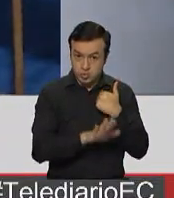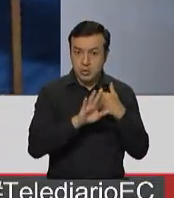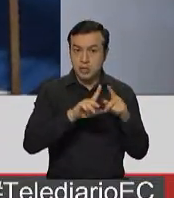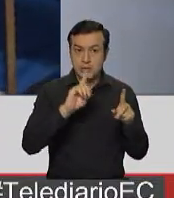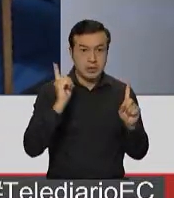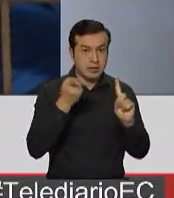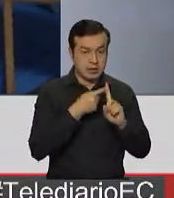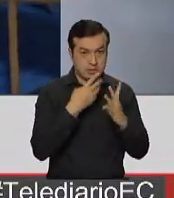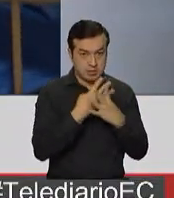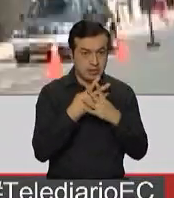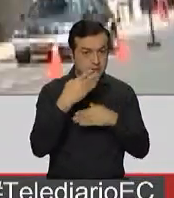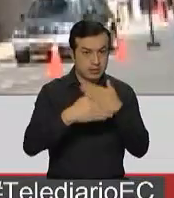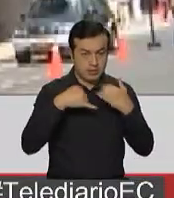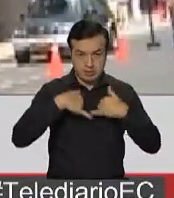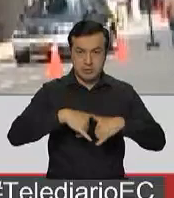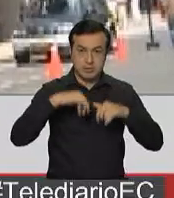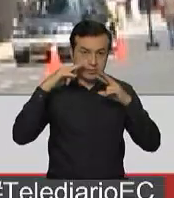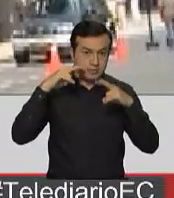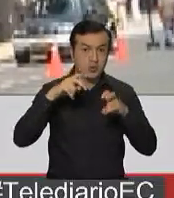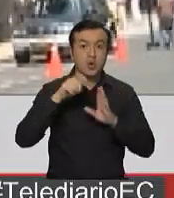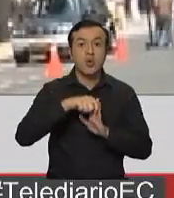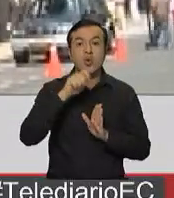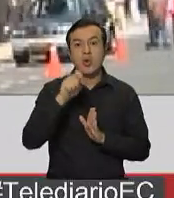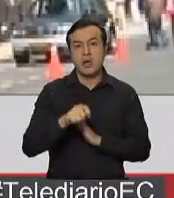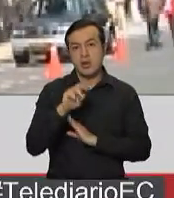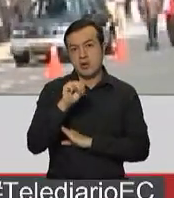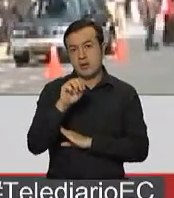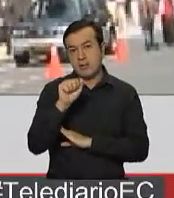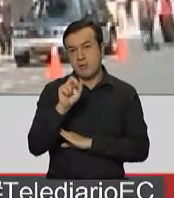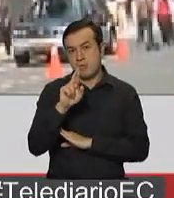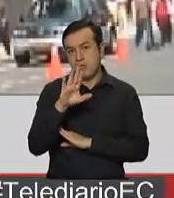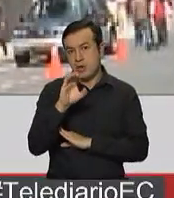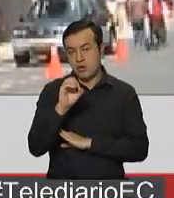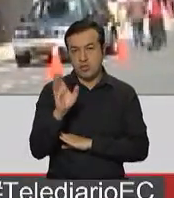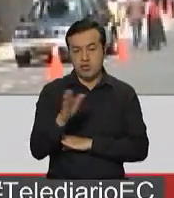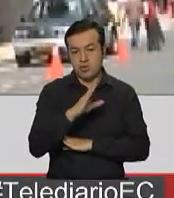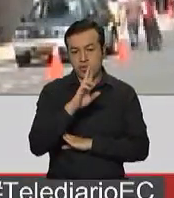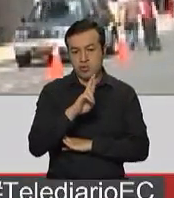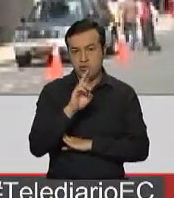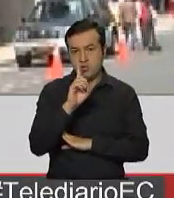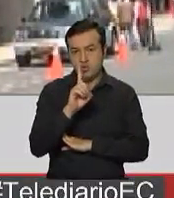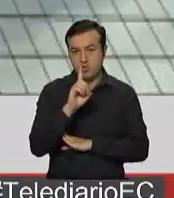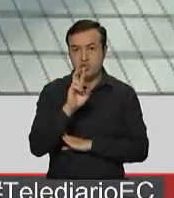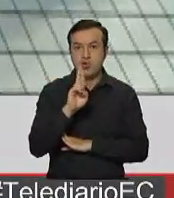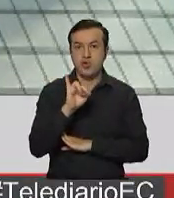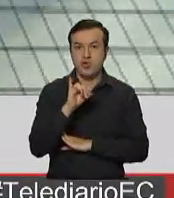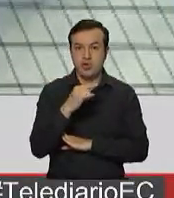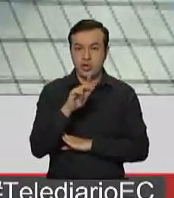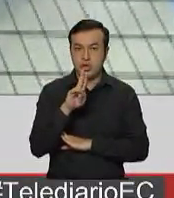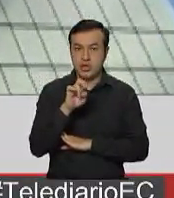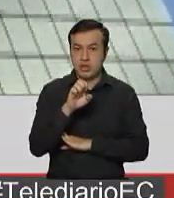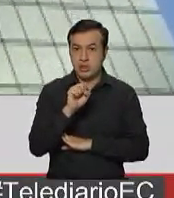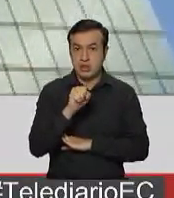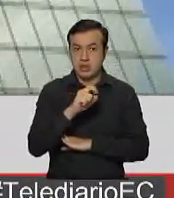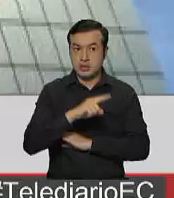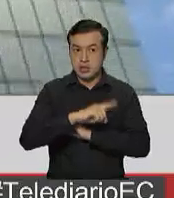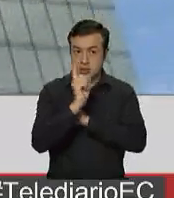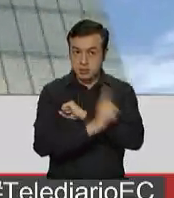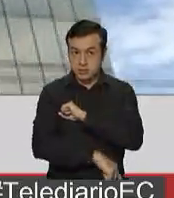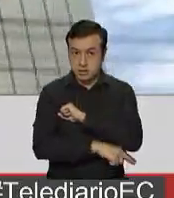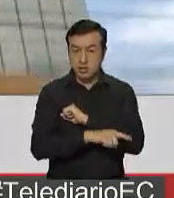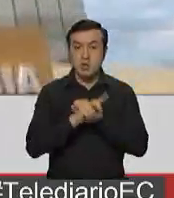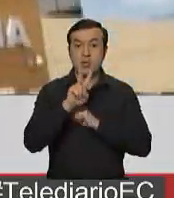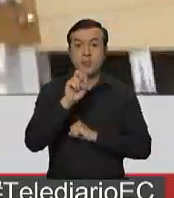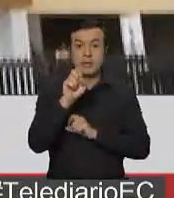con el proceso investigativo. El juez Marco Rodríguez fue también uno de los protagonistas del caso Sobornos, al sentenciar como culpables a